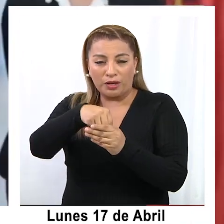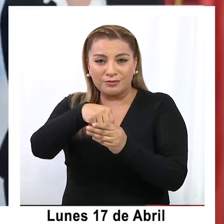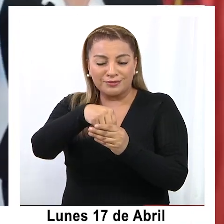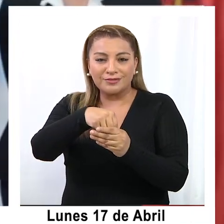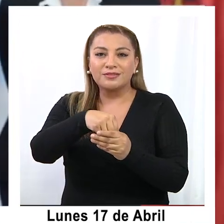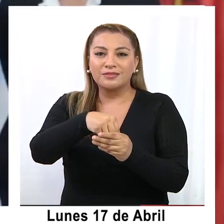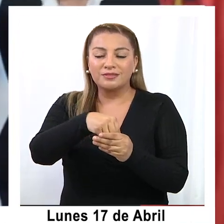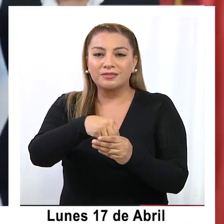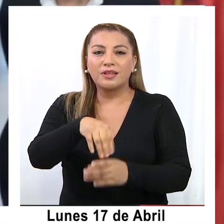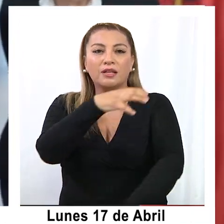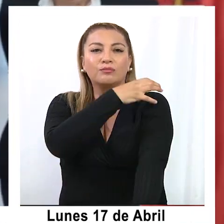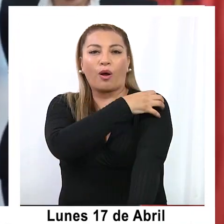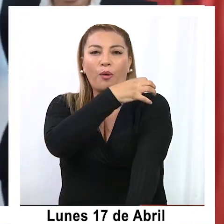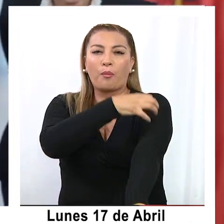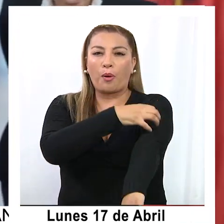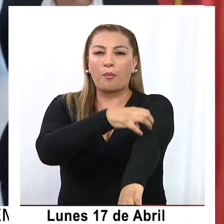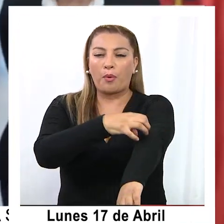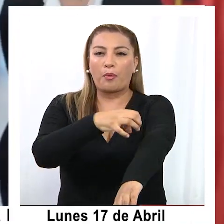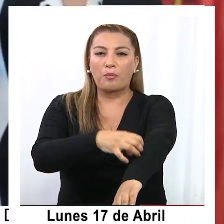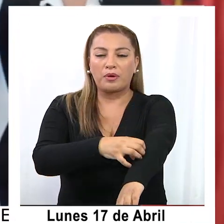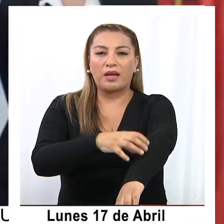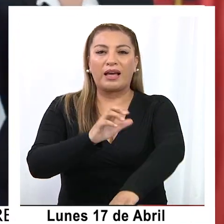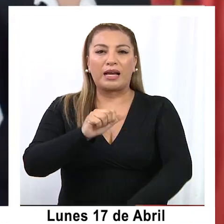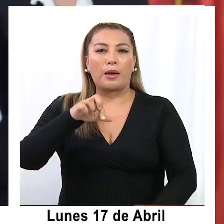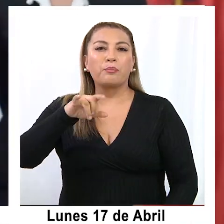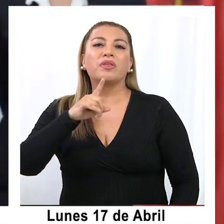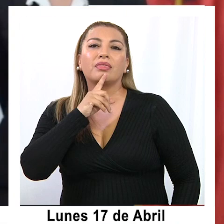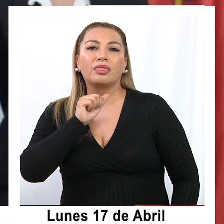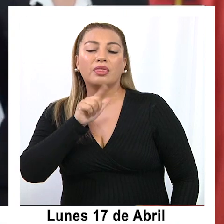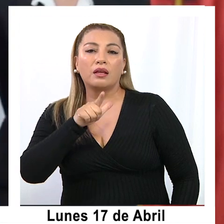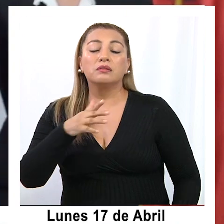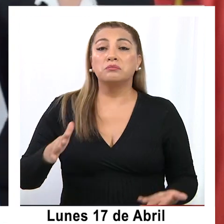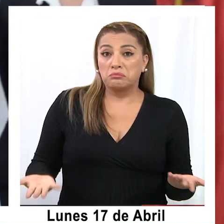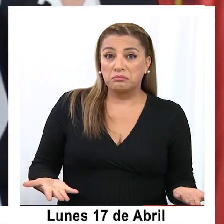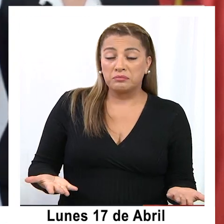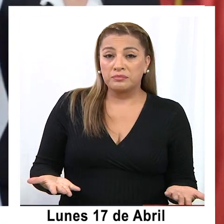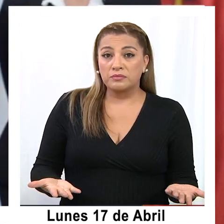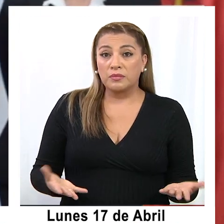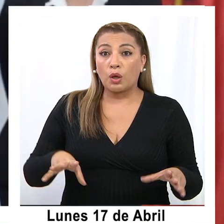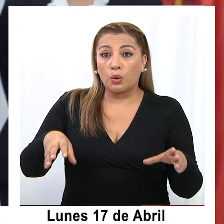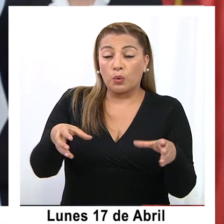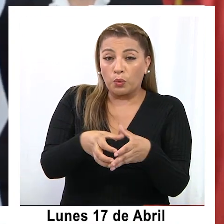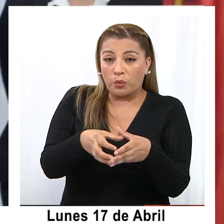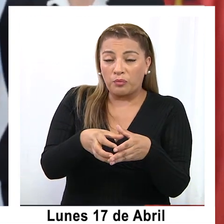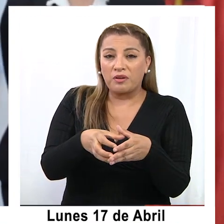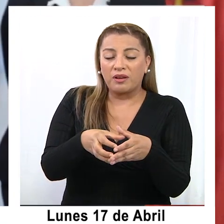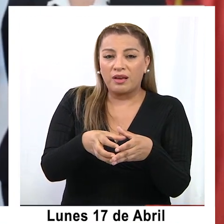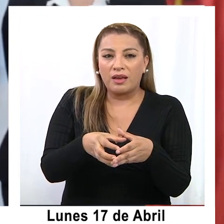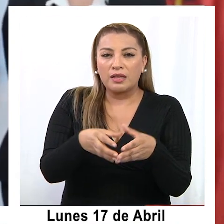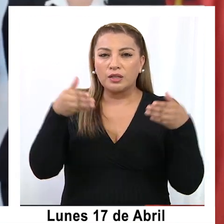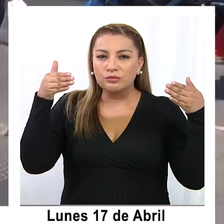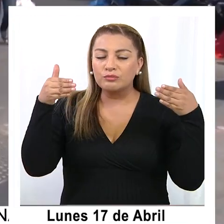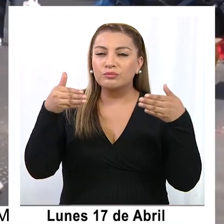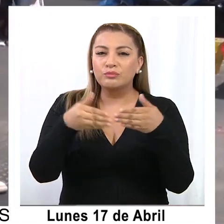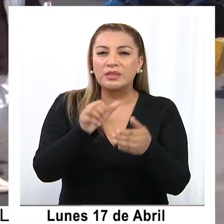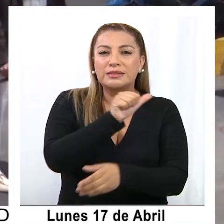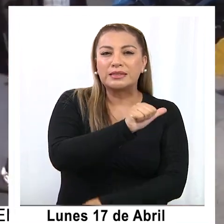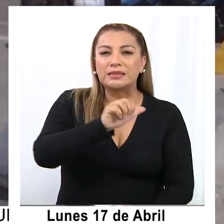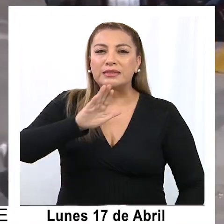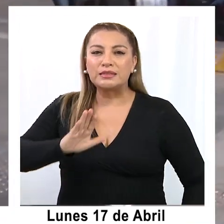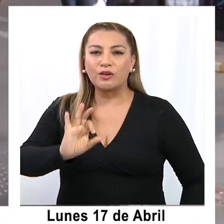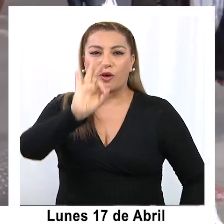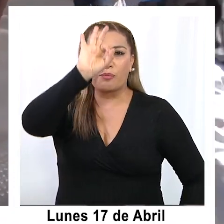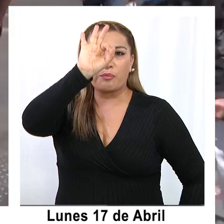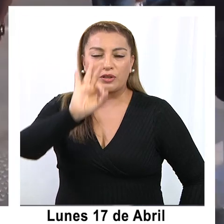todas las capitales regionales. Se trata de las comunas que, en conjunto, concentran el 65